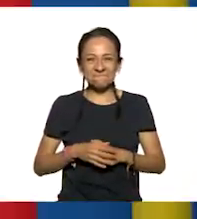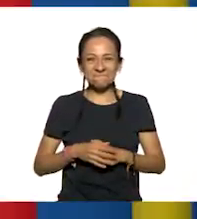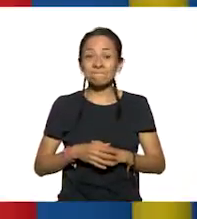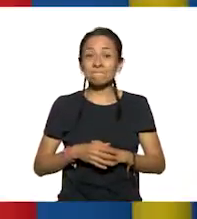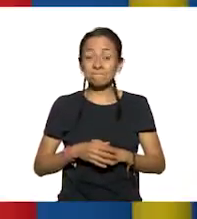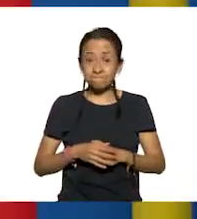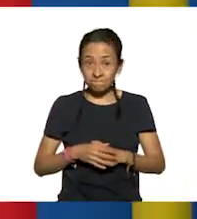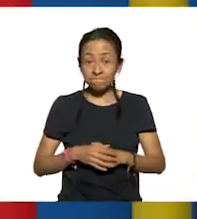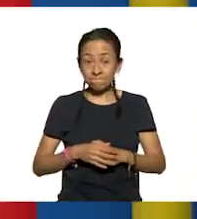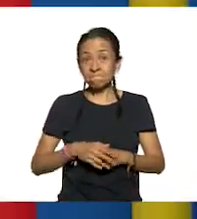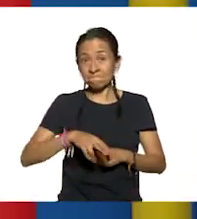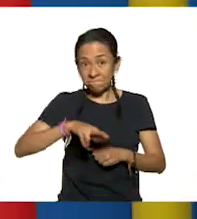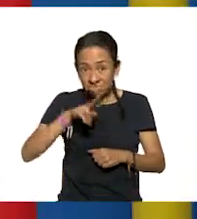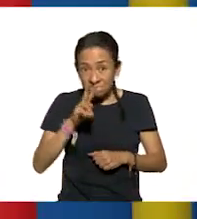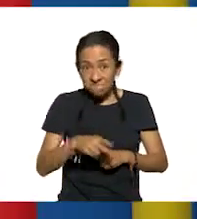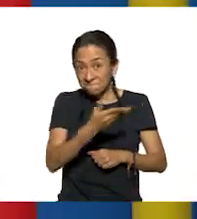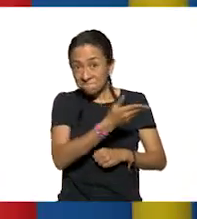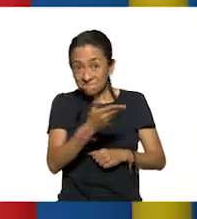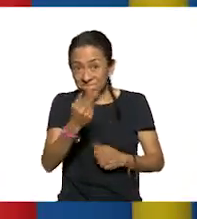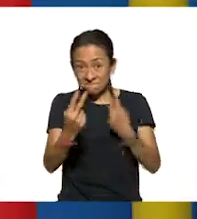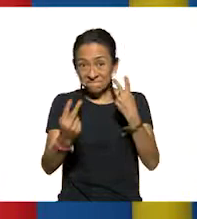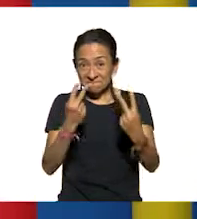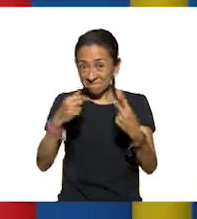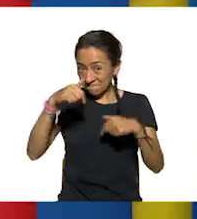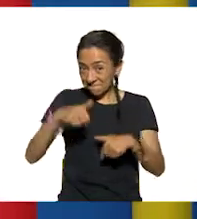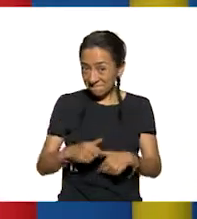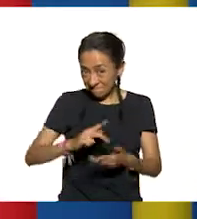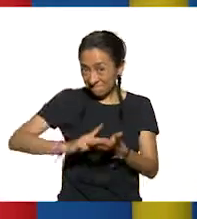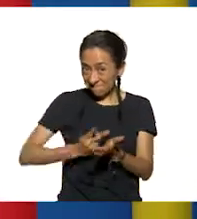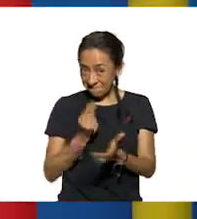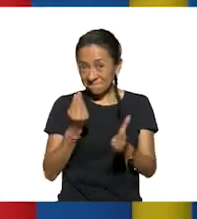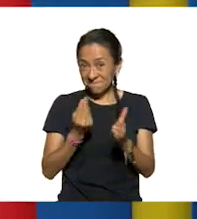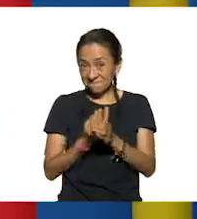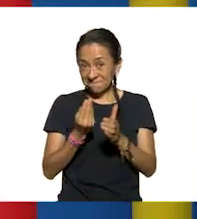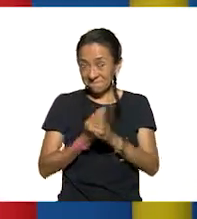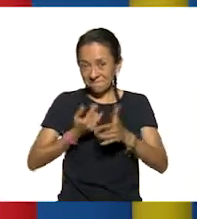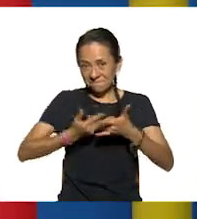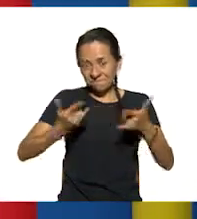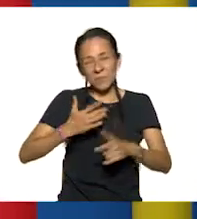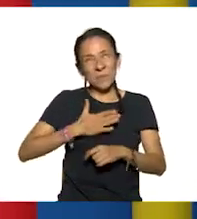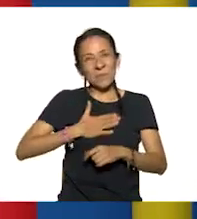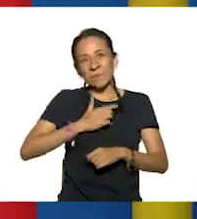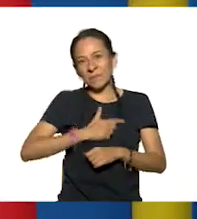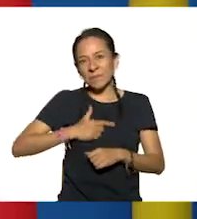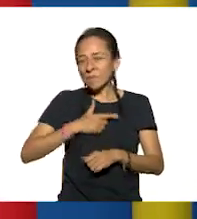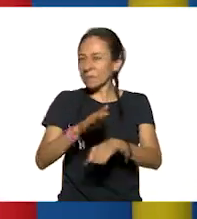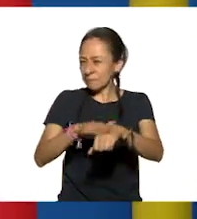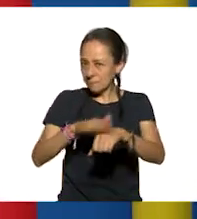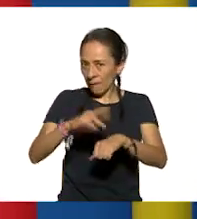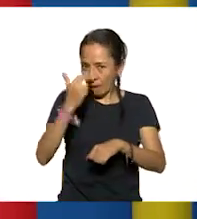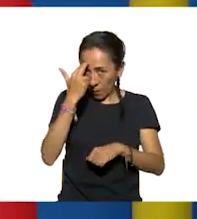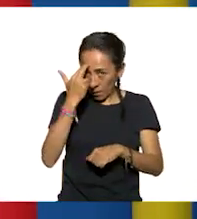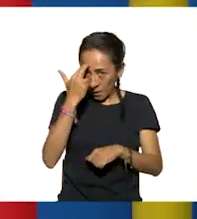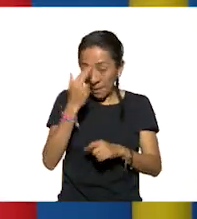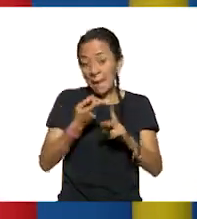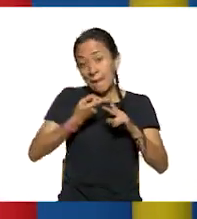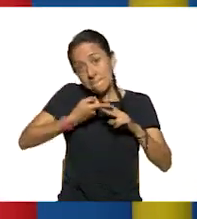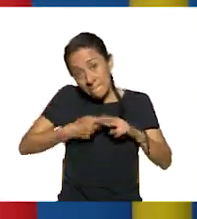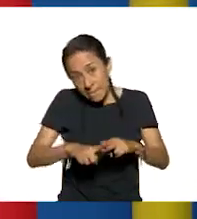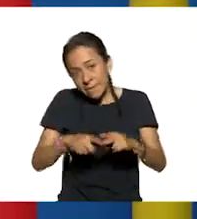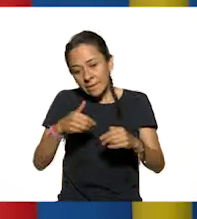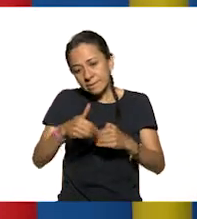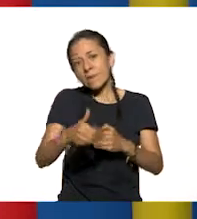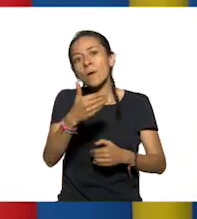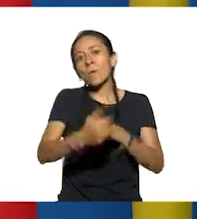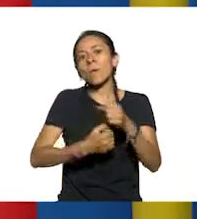Nos da muchísimo gusto tenerlos de regreso en su clase de historia. Recuerden que estas primeras 3 semanas del ciclo escolar estamos